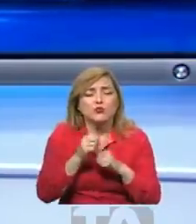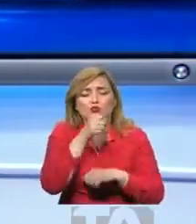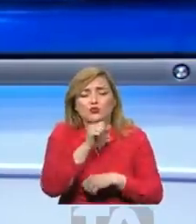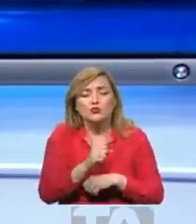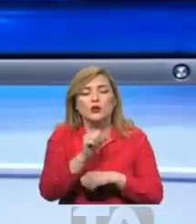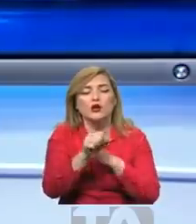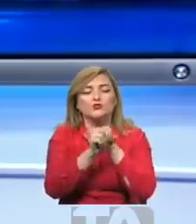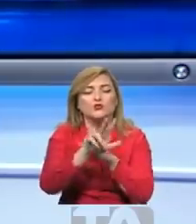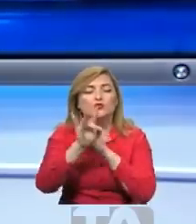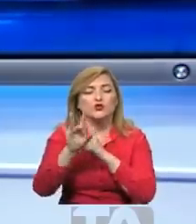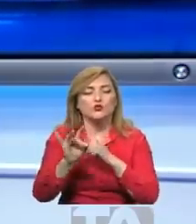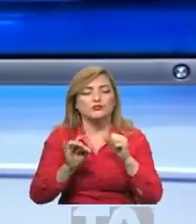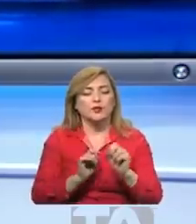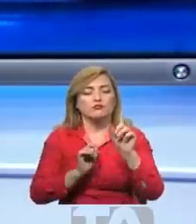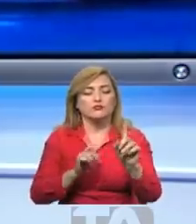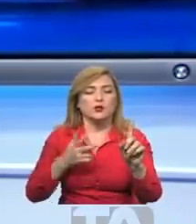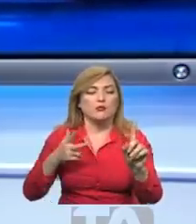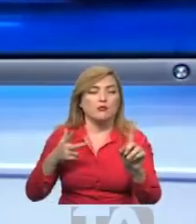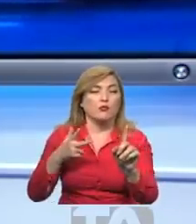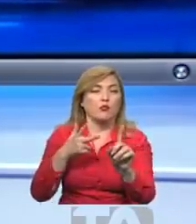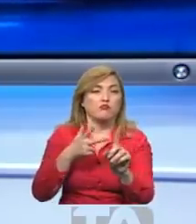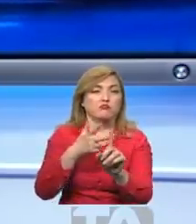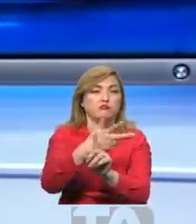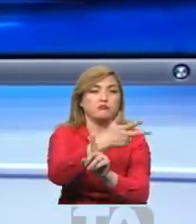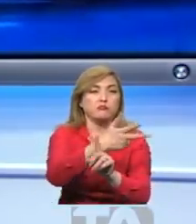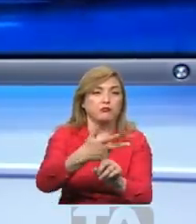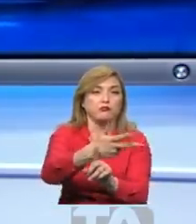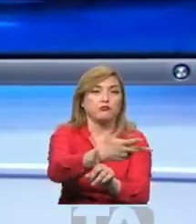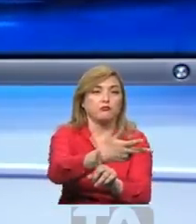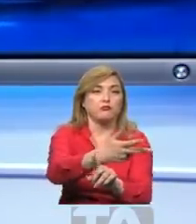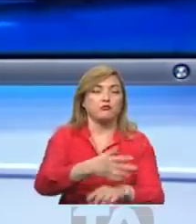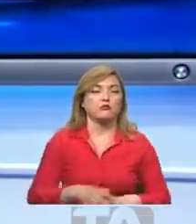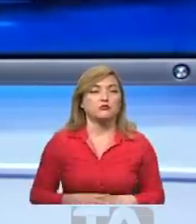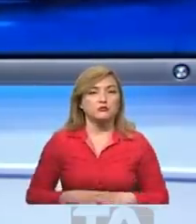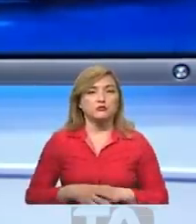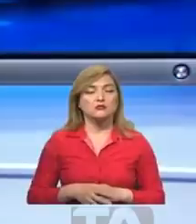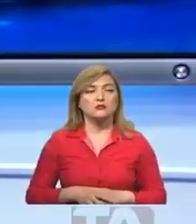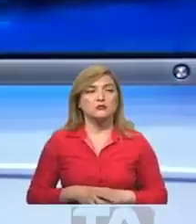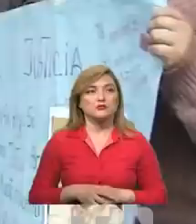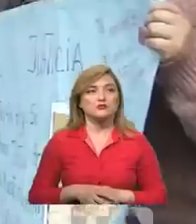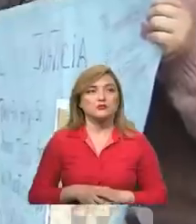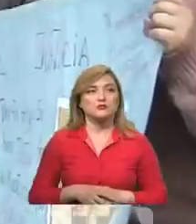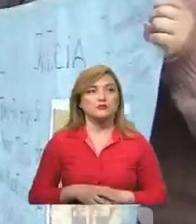88 años. Su familia pide celeridad y que el caso no quede impune.